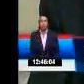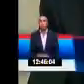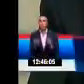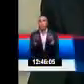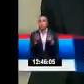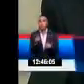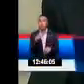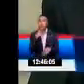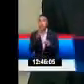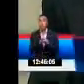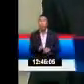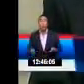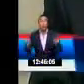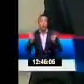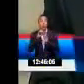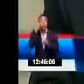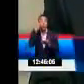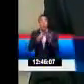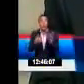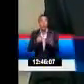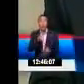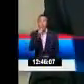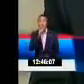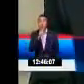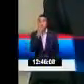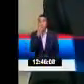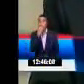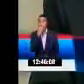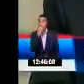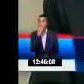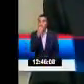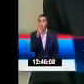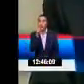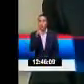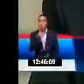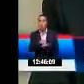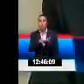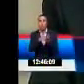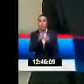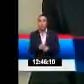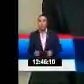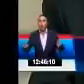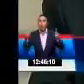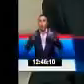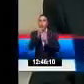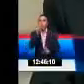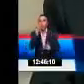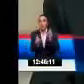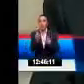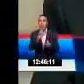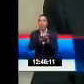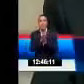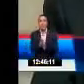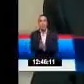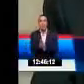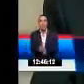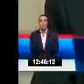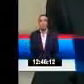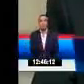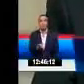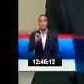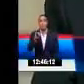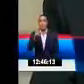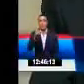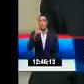y lo muy importante para mantener la confidencialidad, no se registran los datos personales de los denunciantes ni tampoco las IPS, es decir,